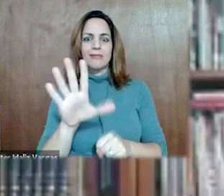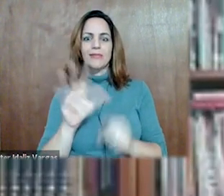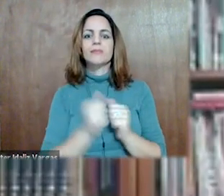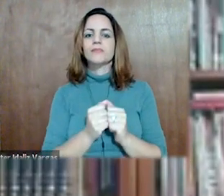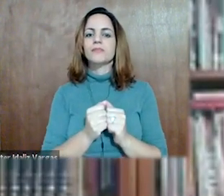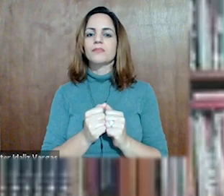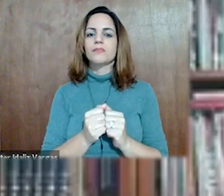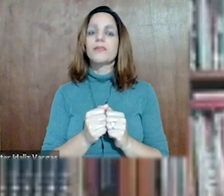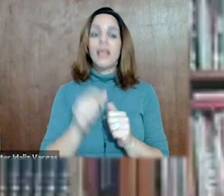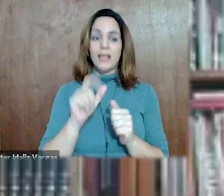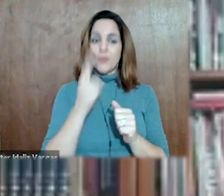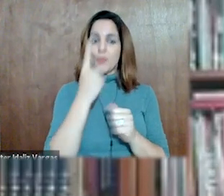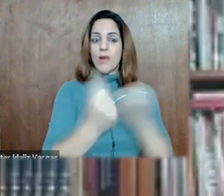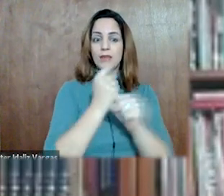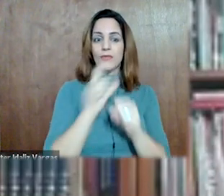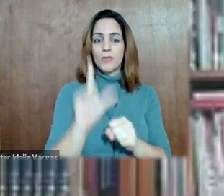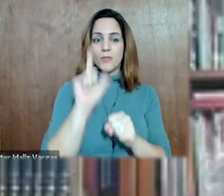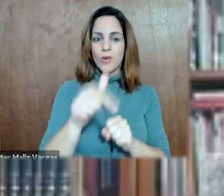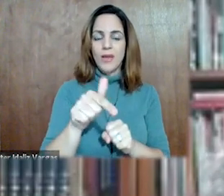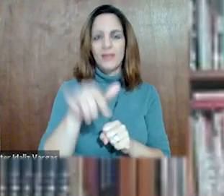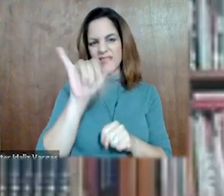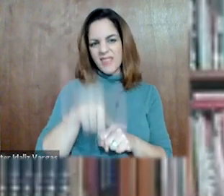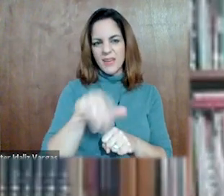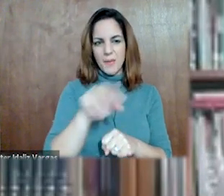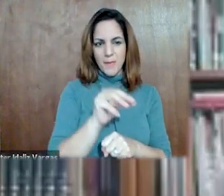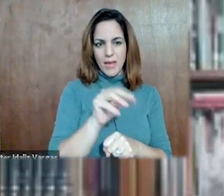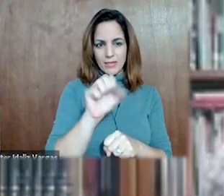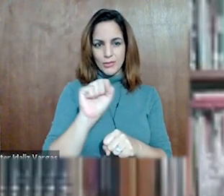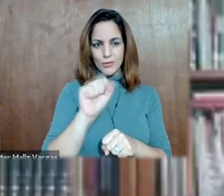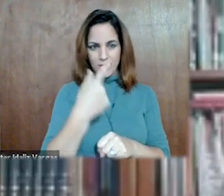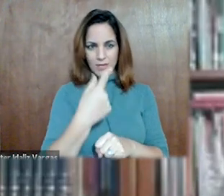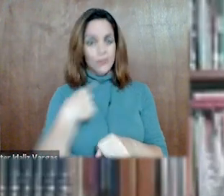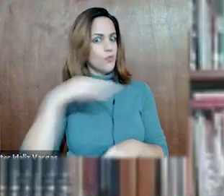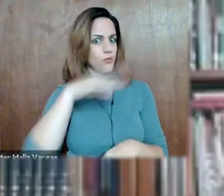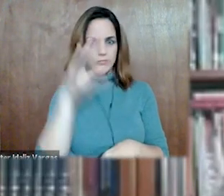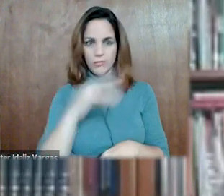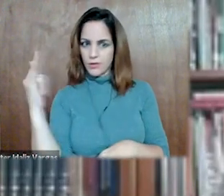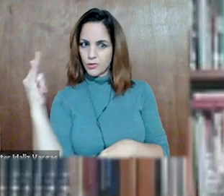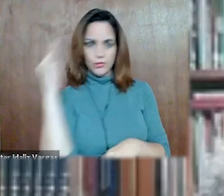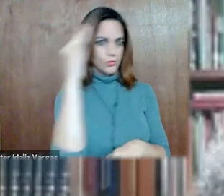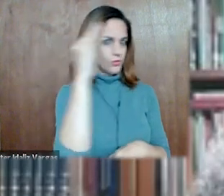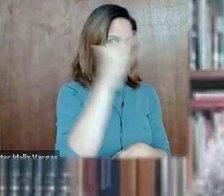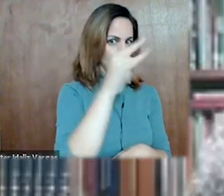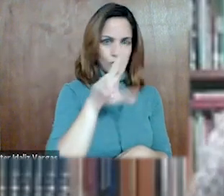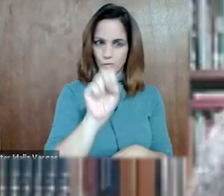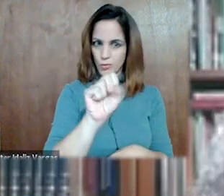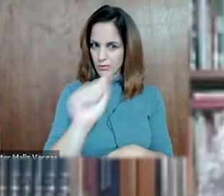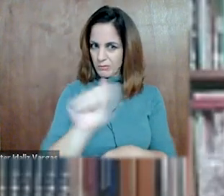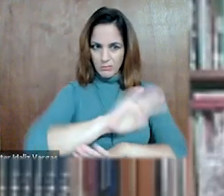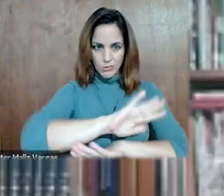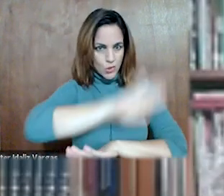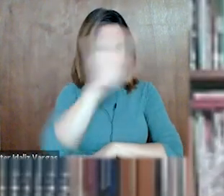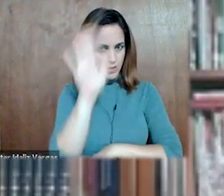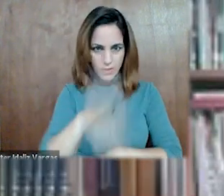del evento. Yo nunca había viajado a Estados Unidos, así es que para mí